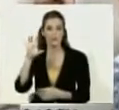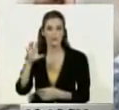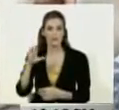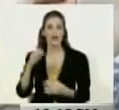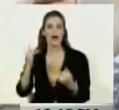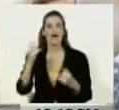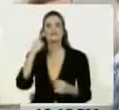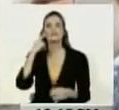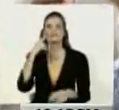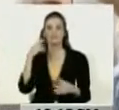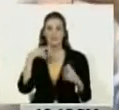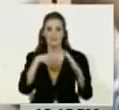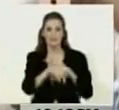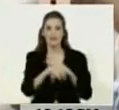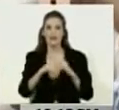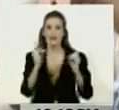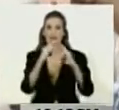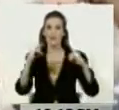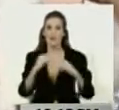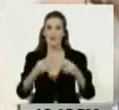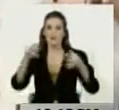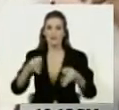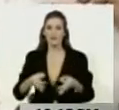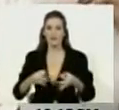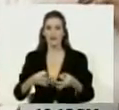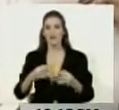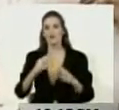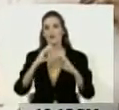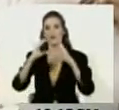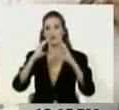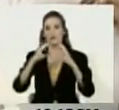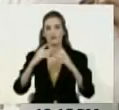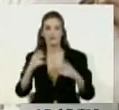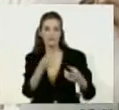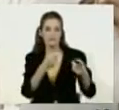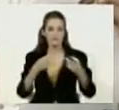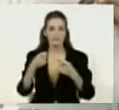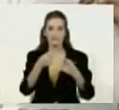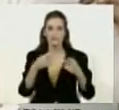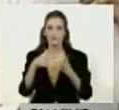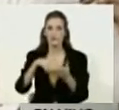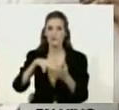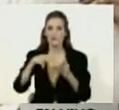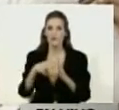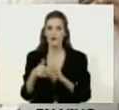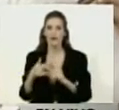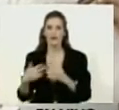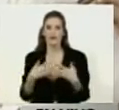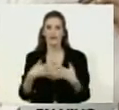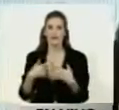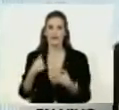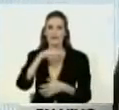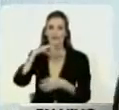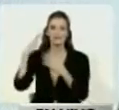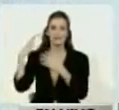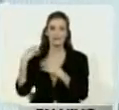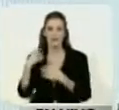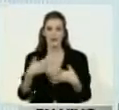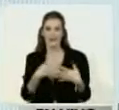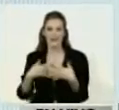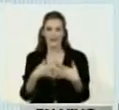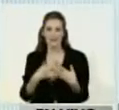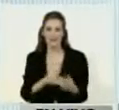metido entre campamentos como oficial de comunicaciones, siguiendo tras la pista de lo que quedaba de la guerrilla del momento, una guerrilla que había